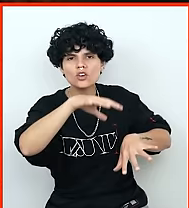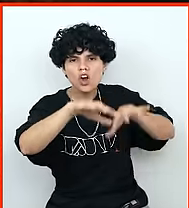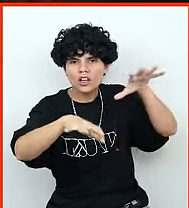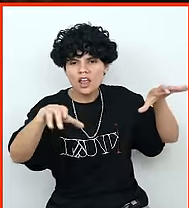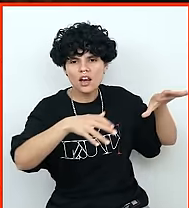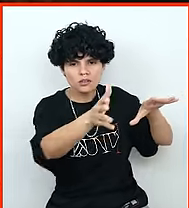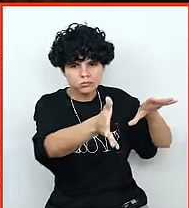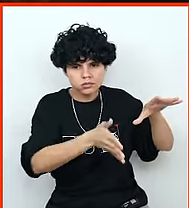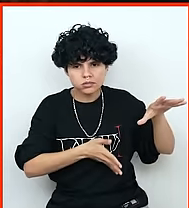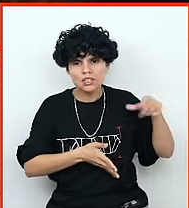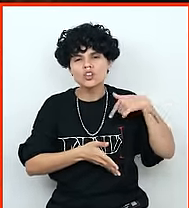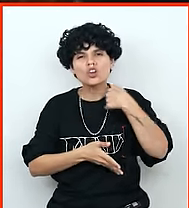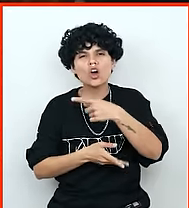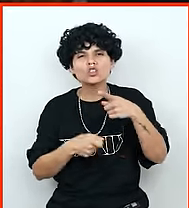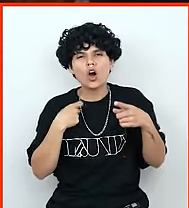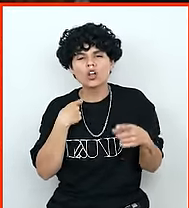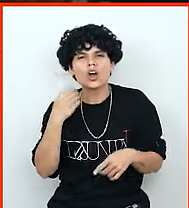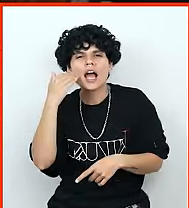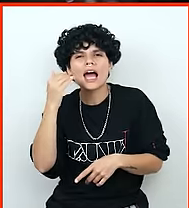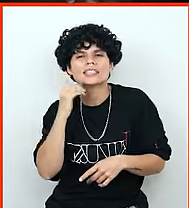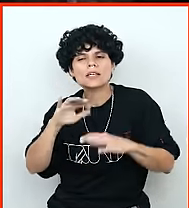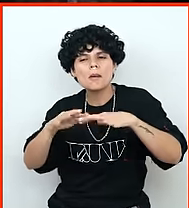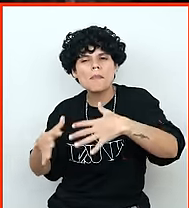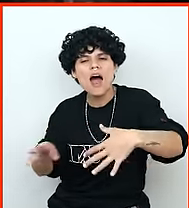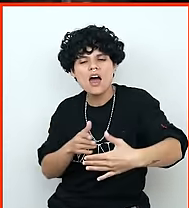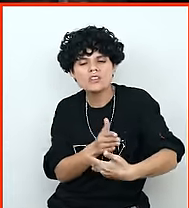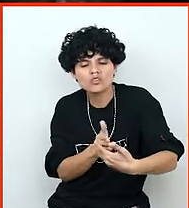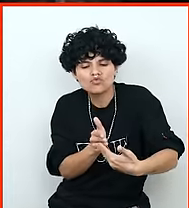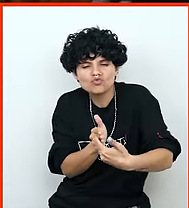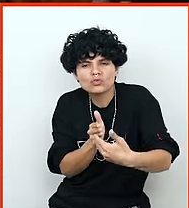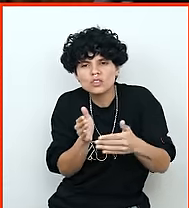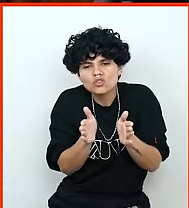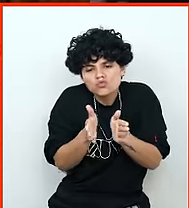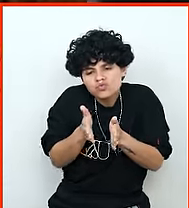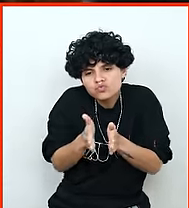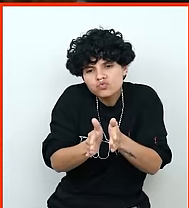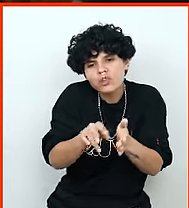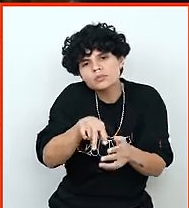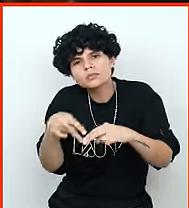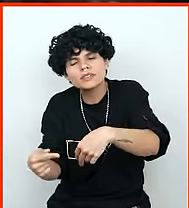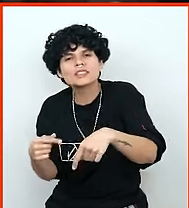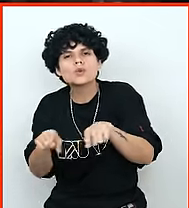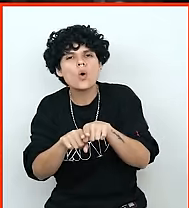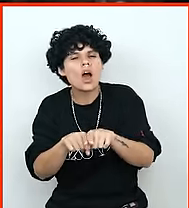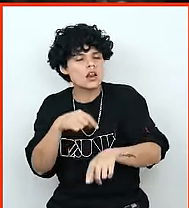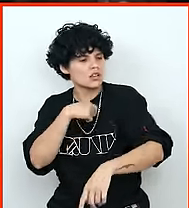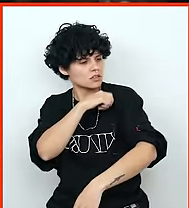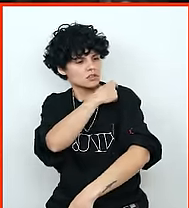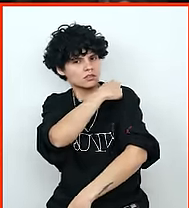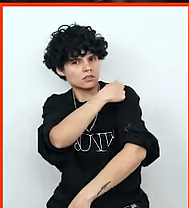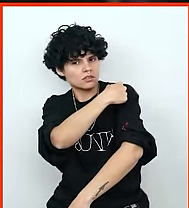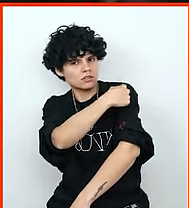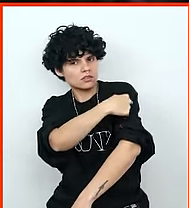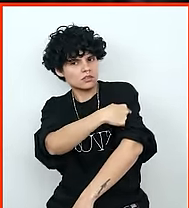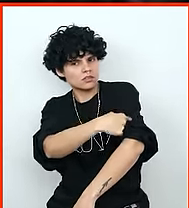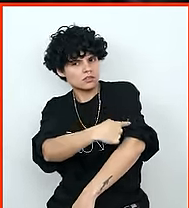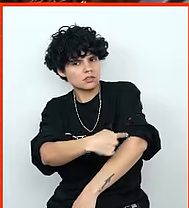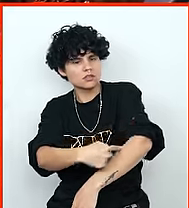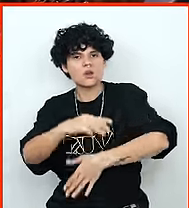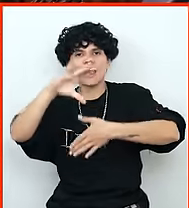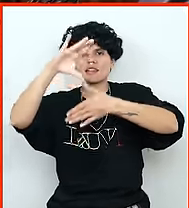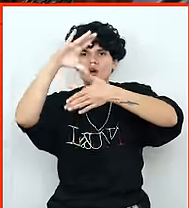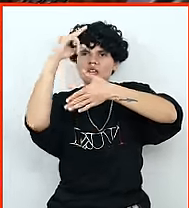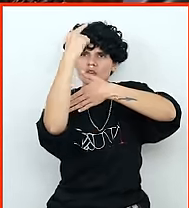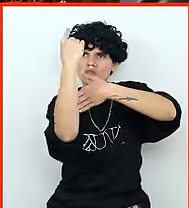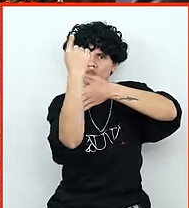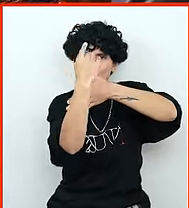es nuestro país, que mi gente vive casi cayéndose al mar, que es nuestro país, que está casi cayéndose al mar, ¿cachai? Y voy haciendo un recorrido desde nuestro país, básicamente,